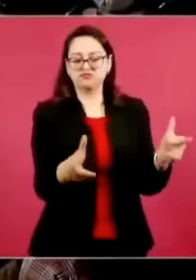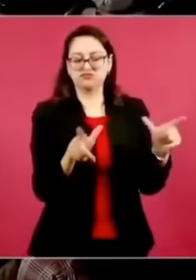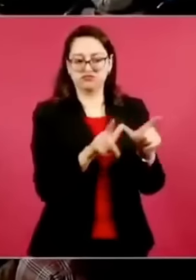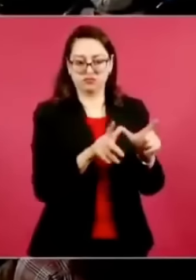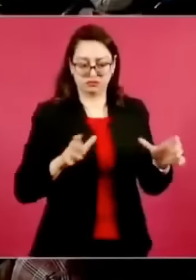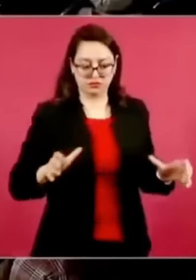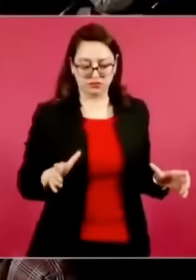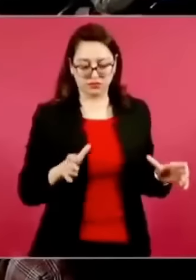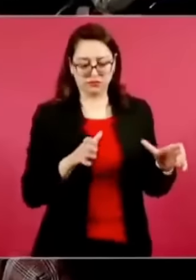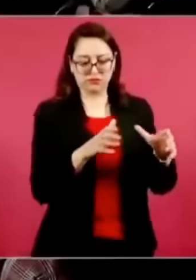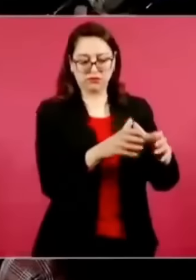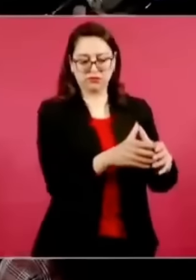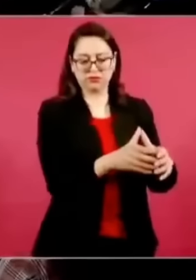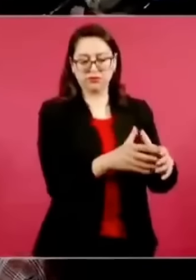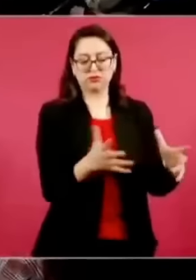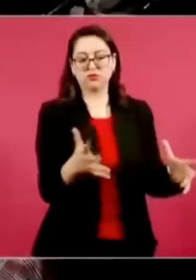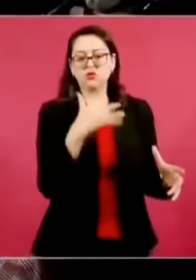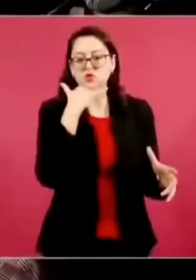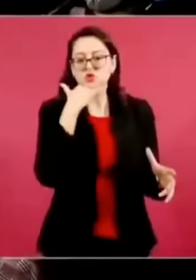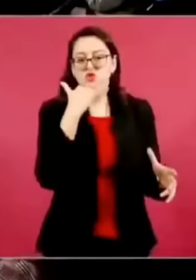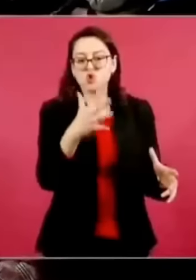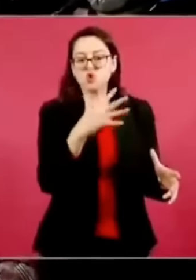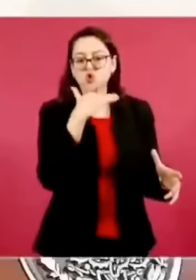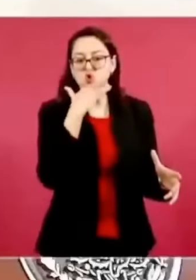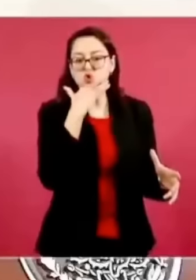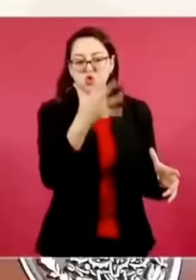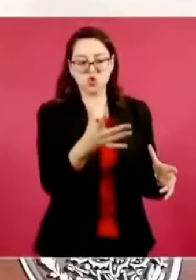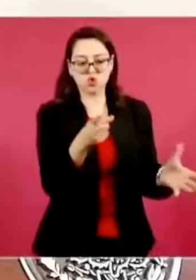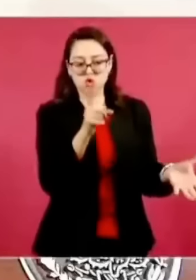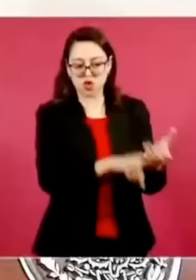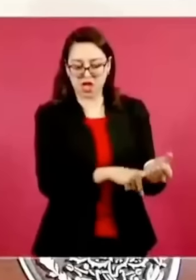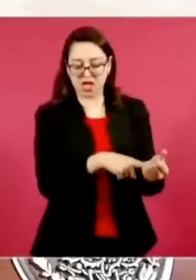régimen corrupto.